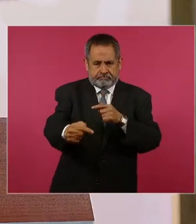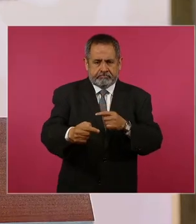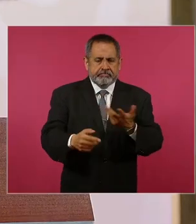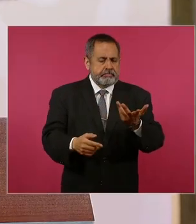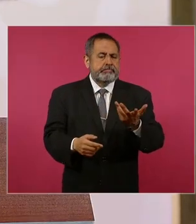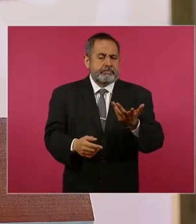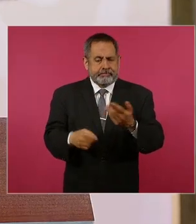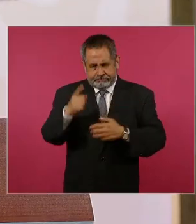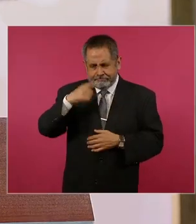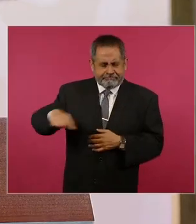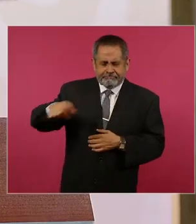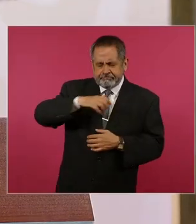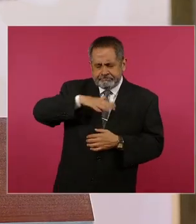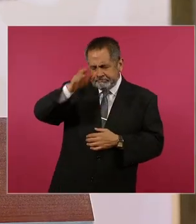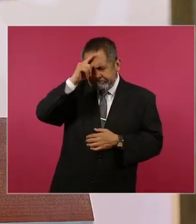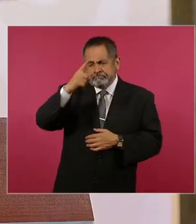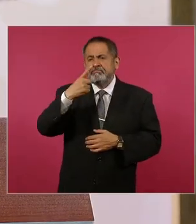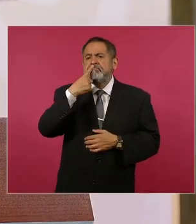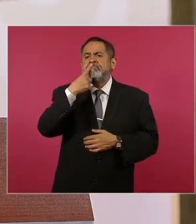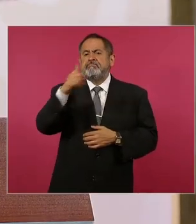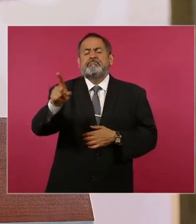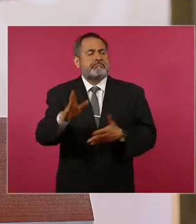de protesta,